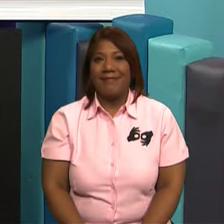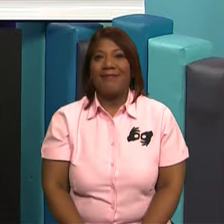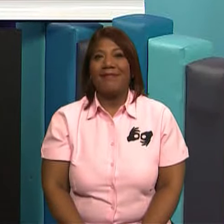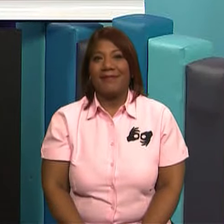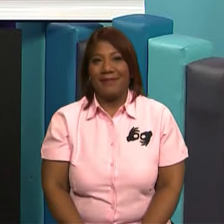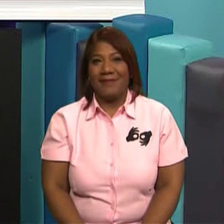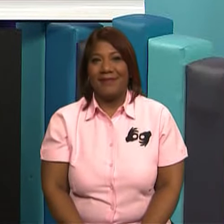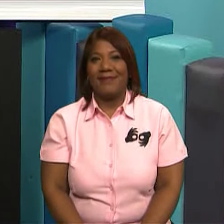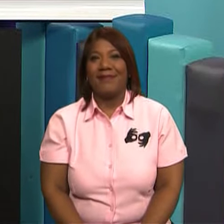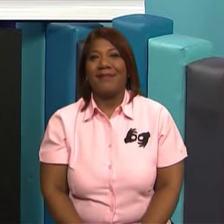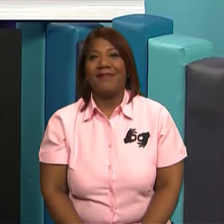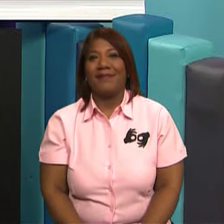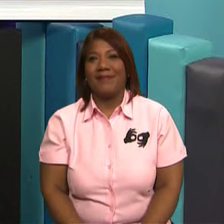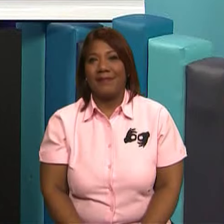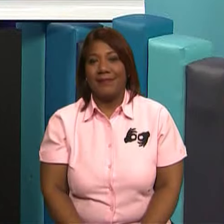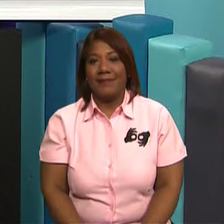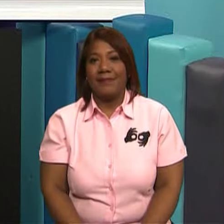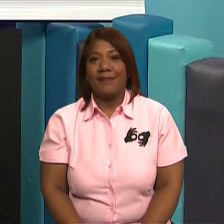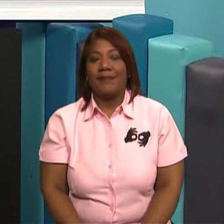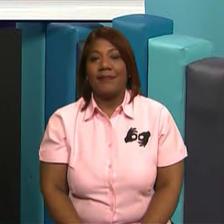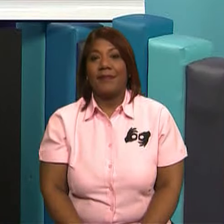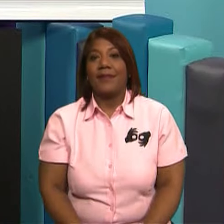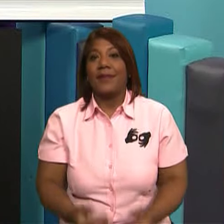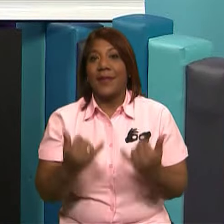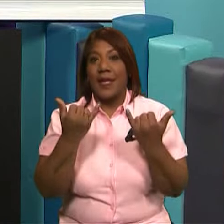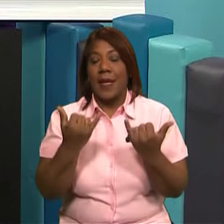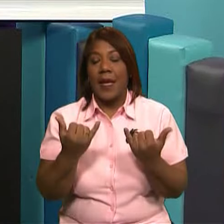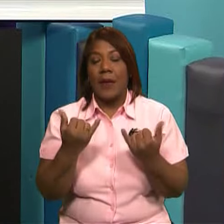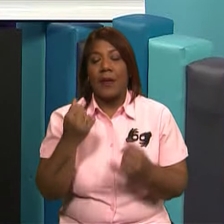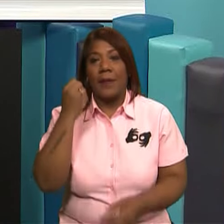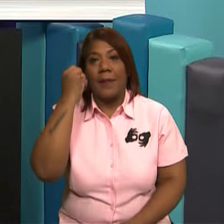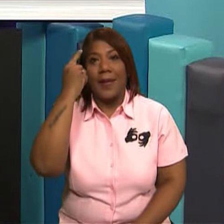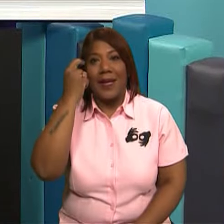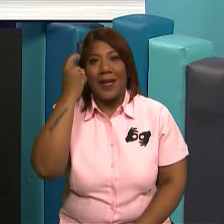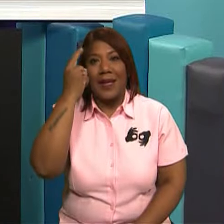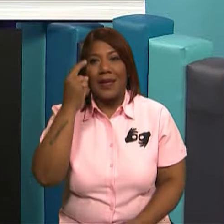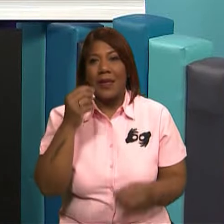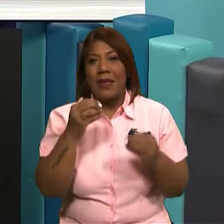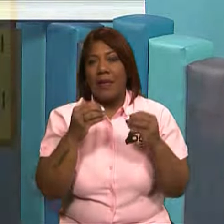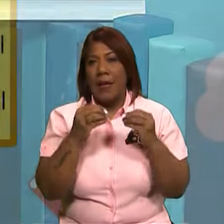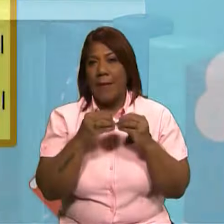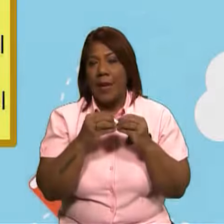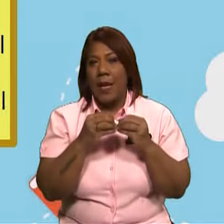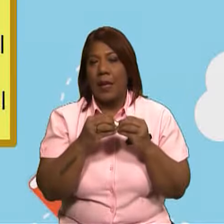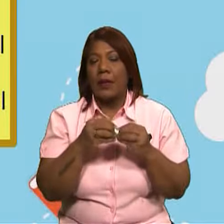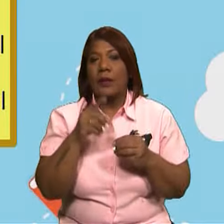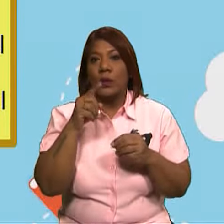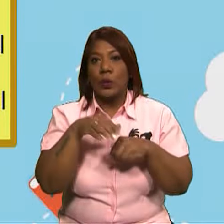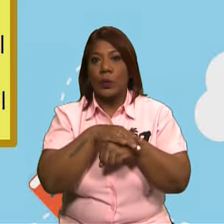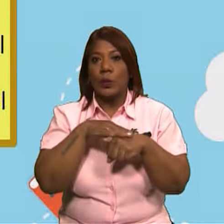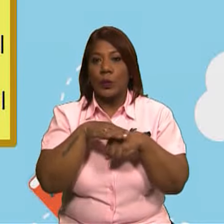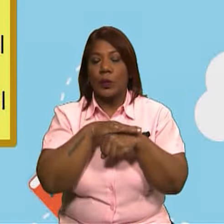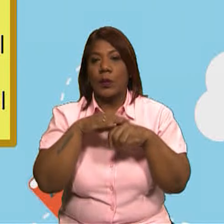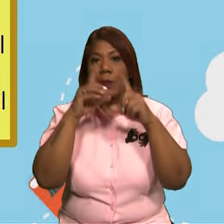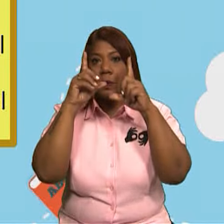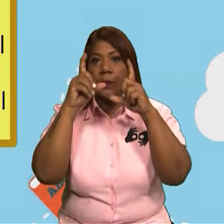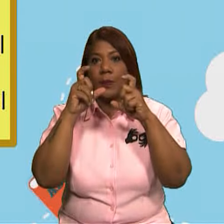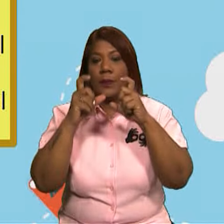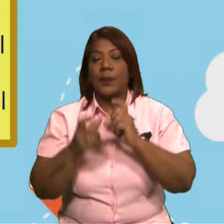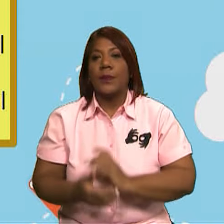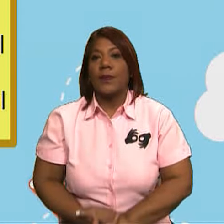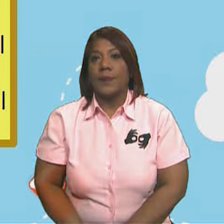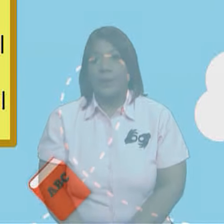sería 14. Vamos a comprender un poco más de esta estrategia. Pueden hacerle una captura de pantalla para que lo puedan tener